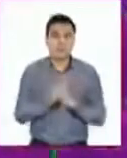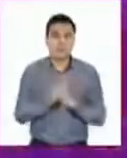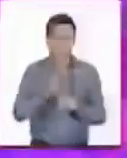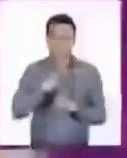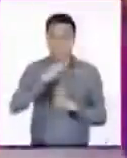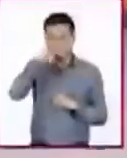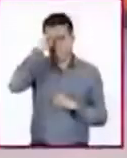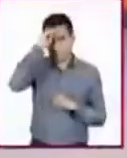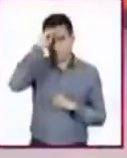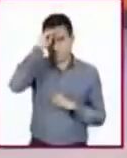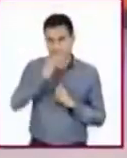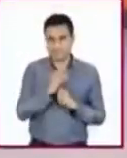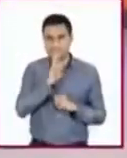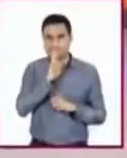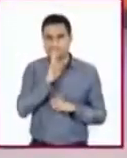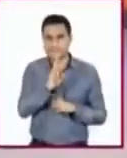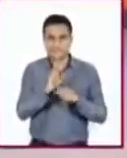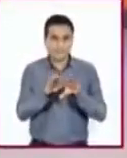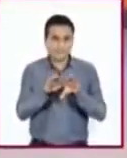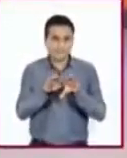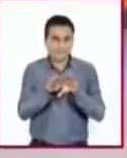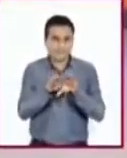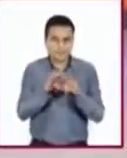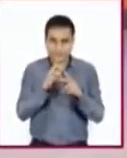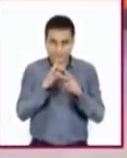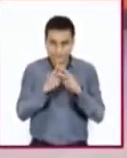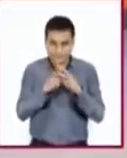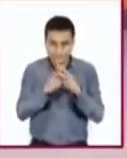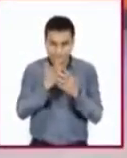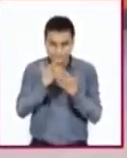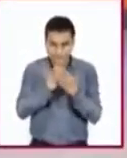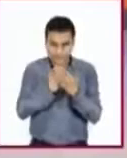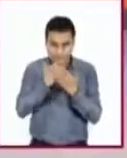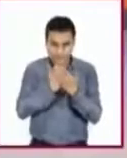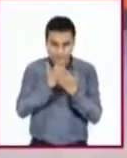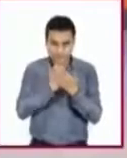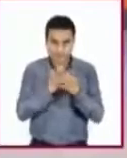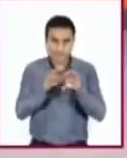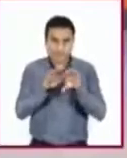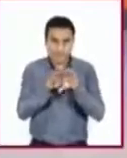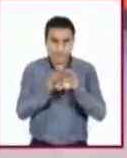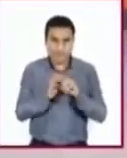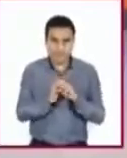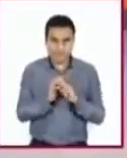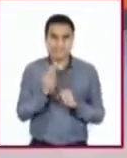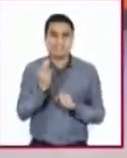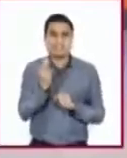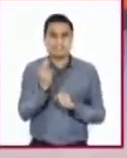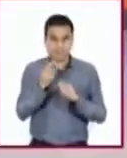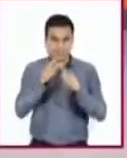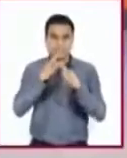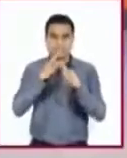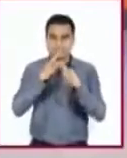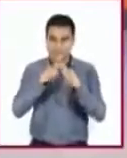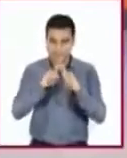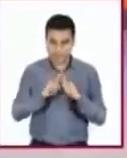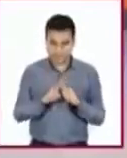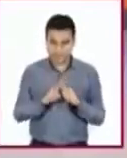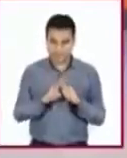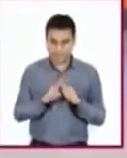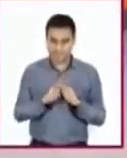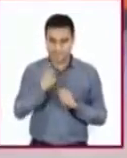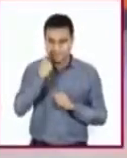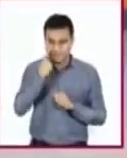que para llegar a la solución y determinar cuántos litros quedan en el depósito, se tienen que hacer diversas operaciones.